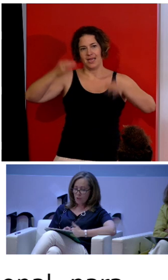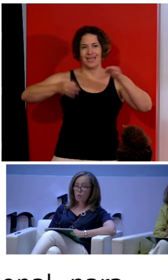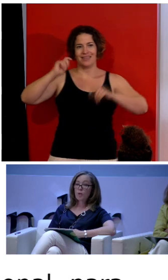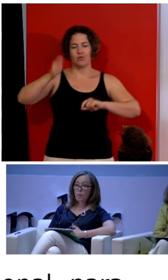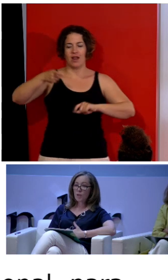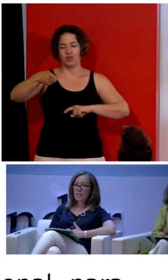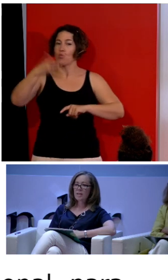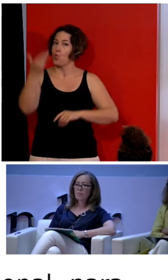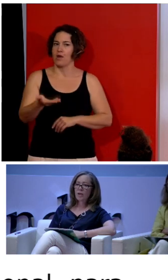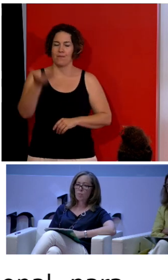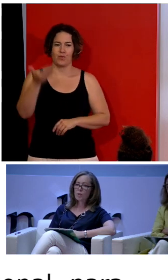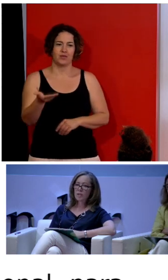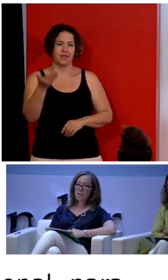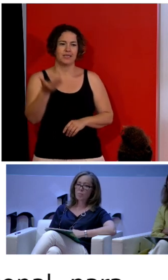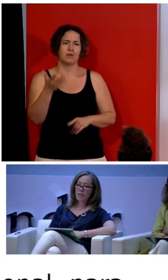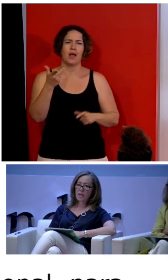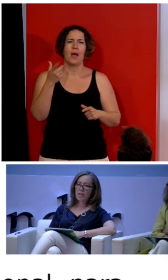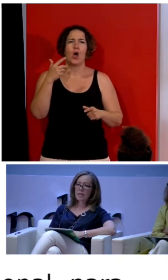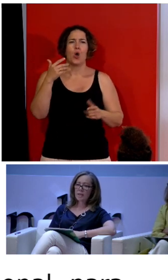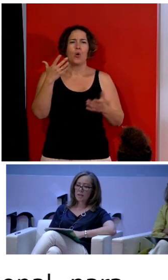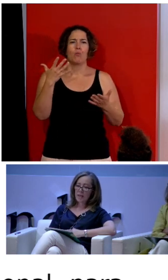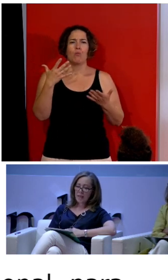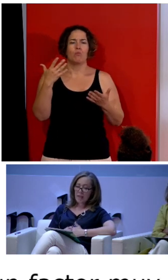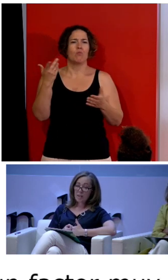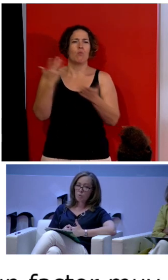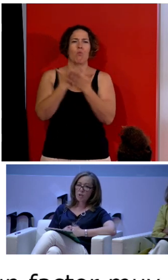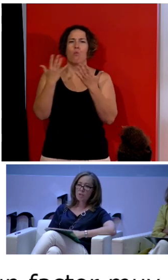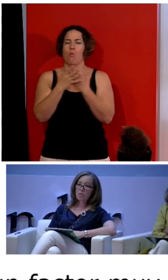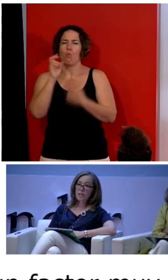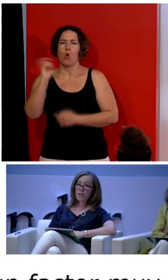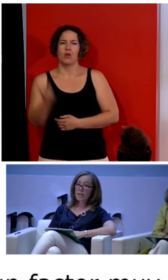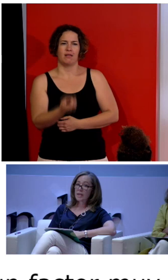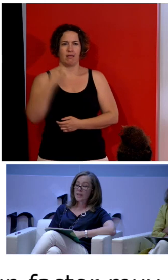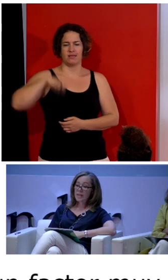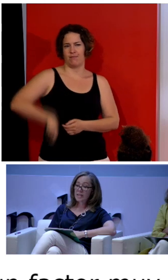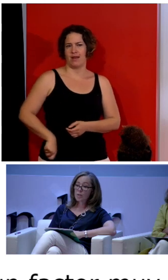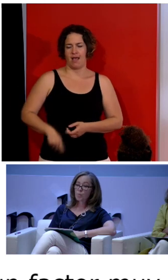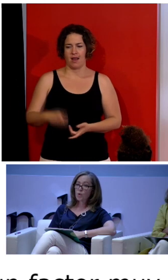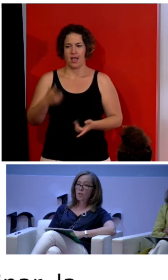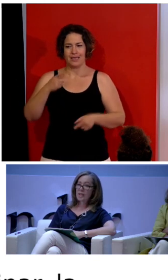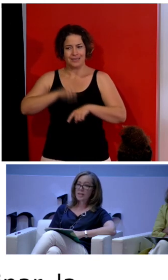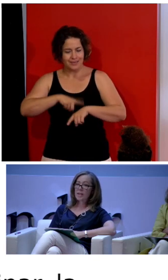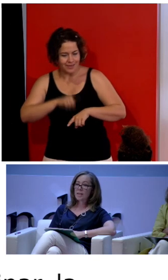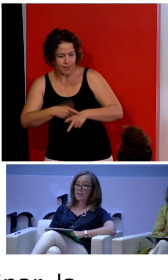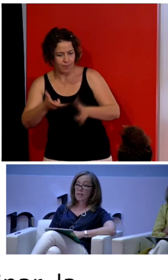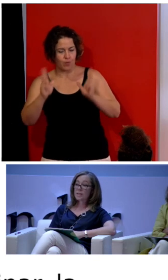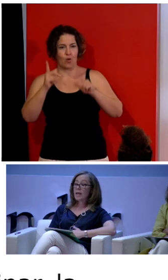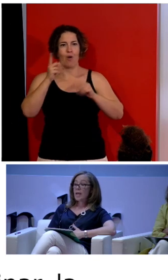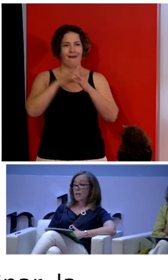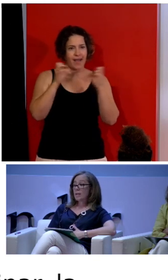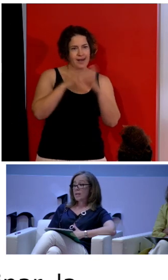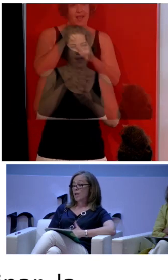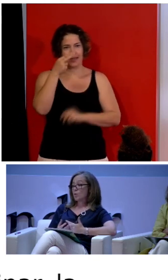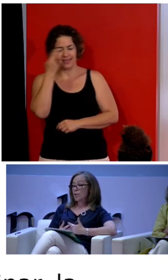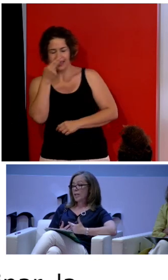un factor muy importante, el que fuera multidisciplinar, el que la disposición de tiempo, las ganas, el interés,